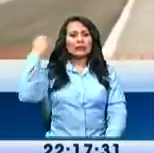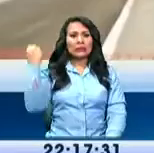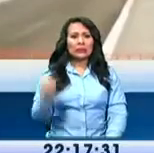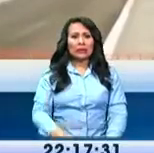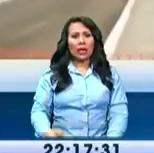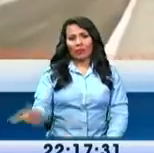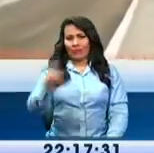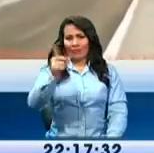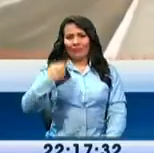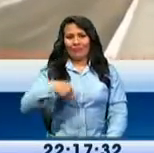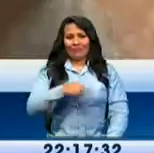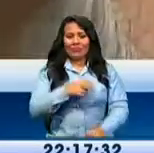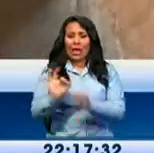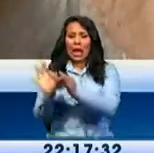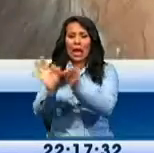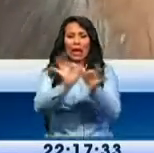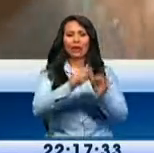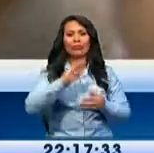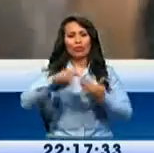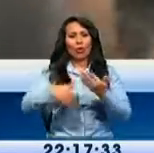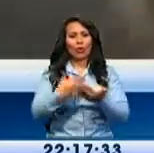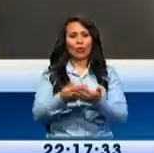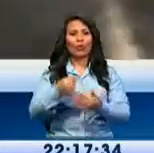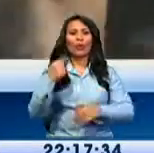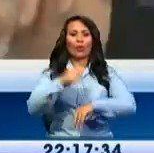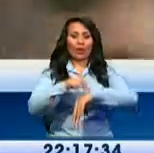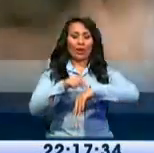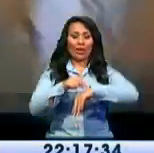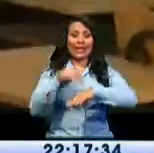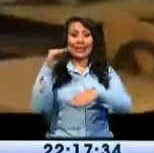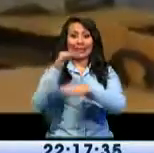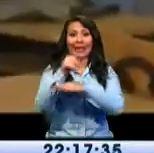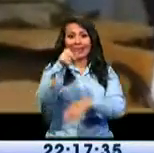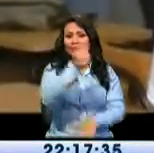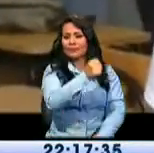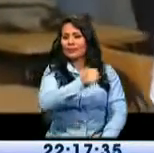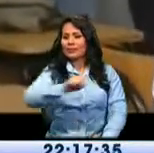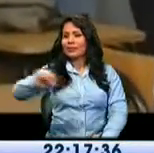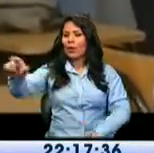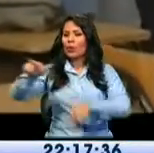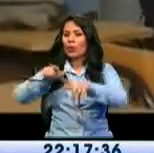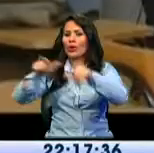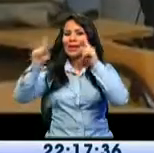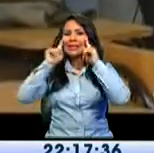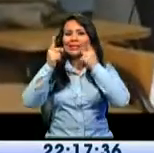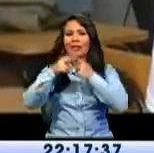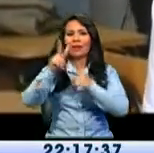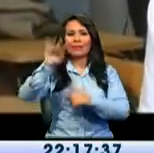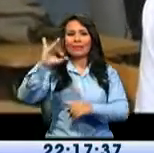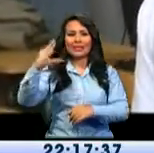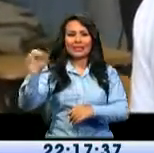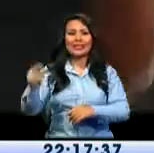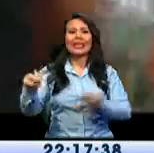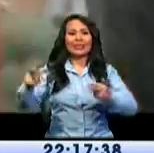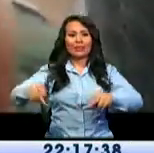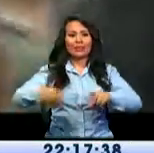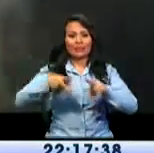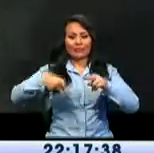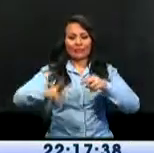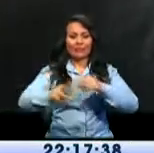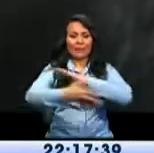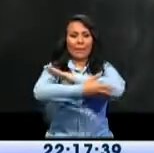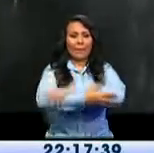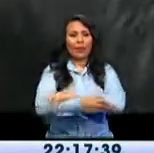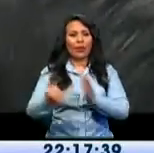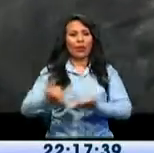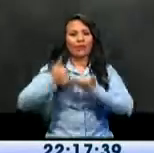eso se va a evitar. En horas de la tarde se dirigió al Cantón San Vicente para inaugurar varias calles y el malecón de esta ciudad, que beneficiaría el